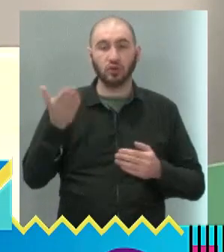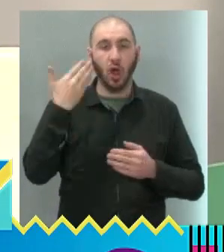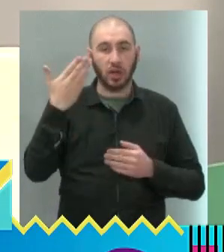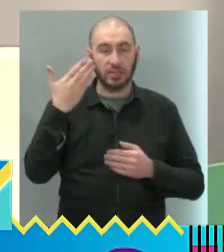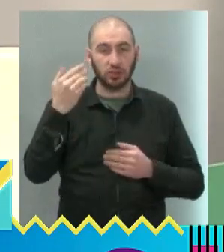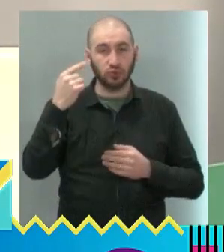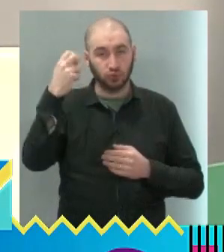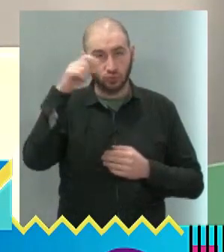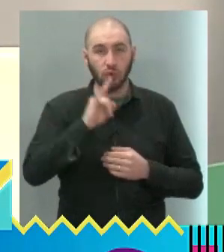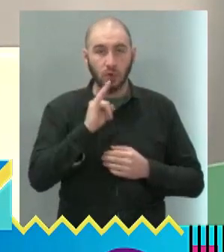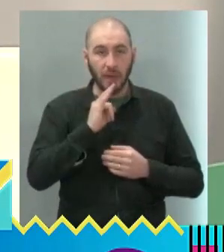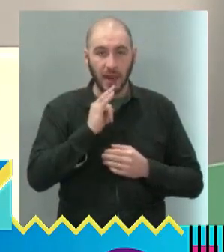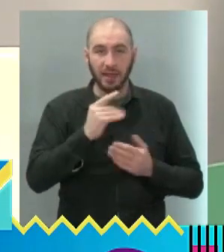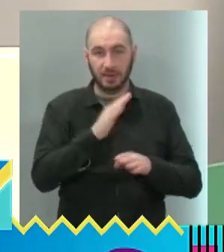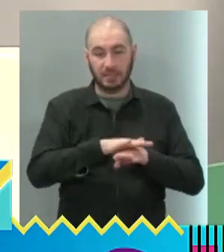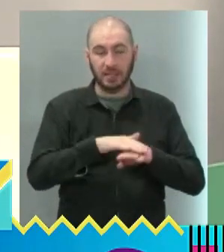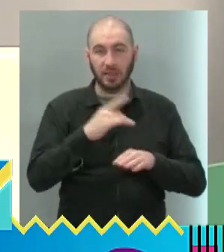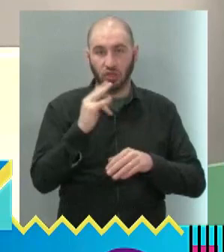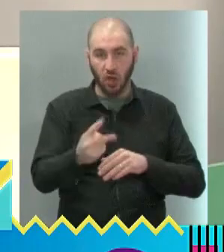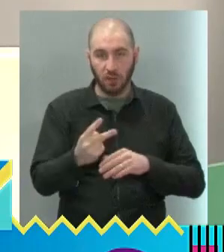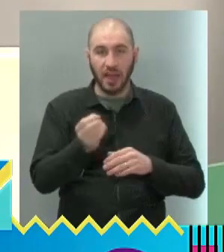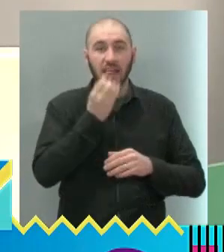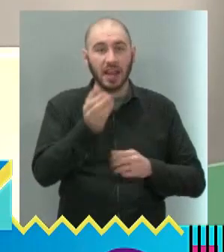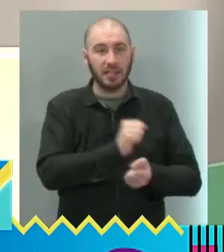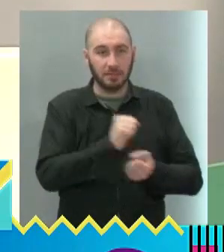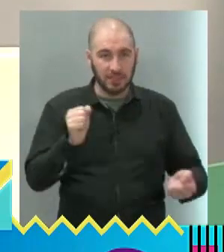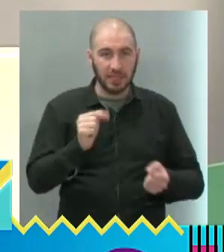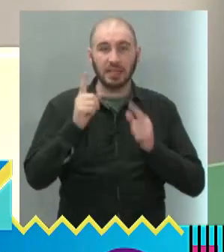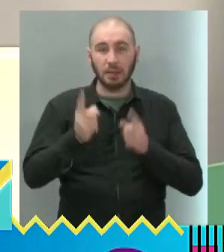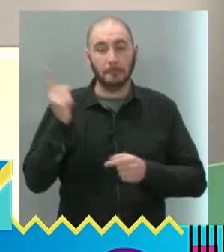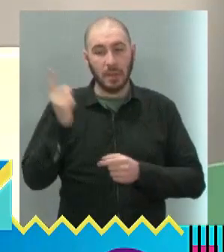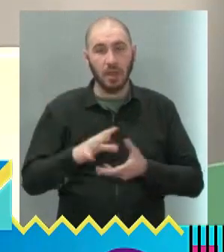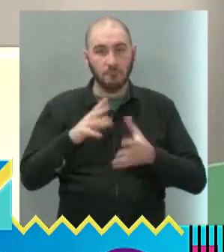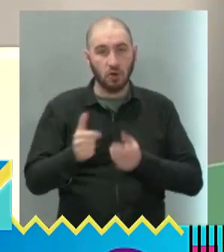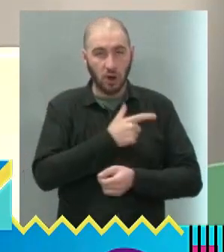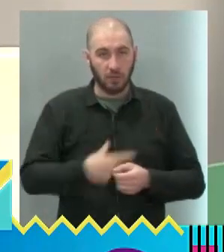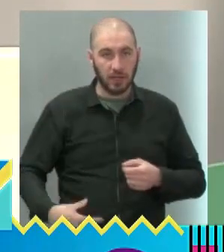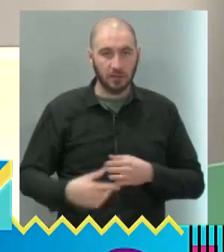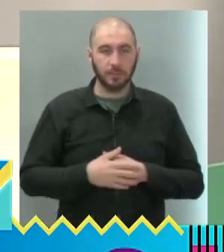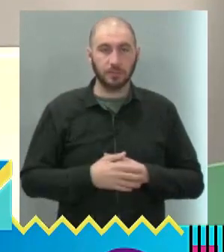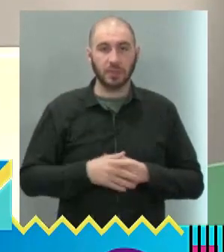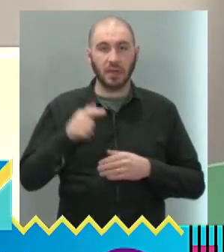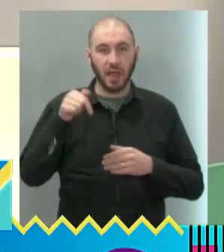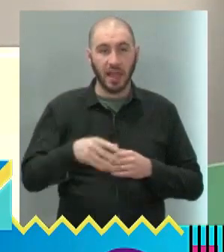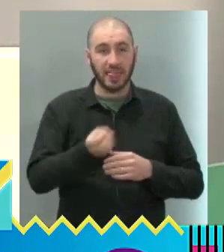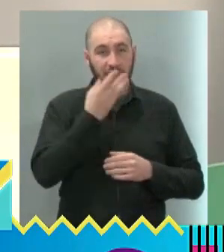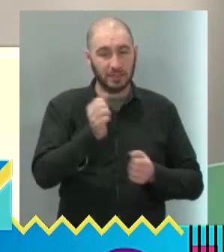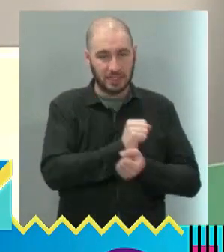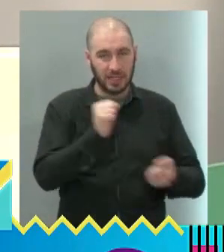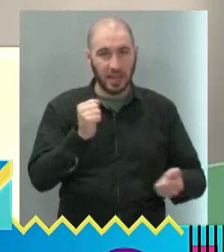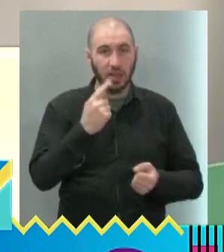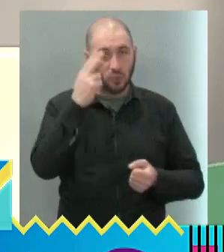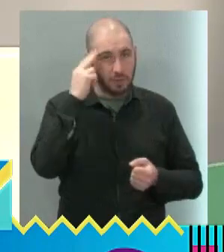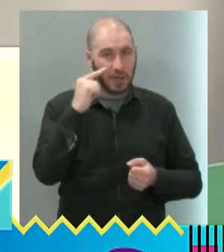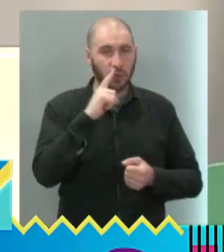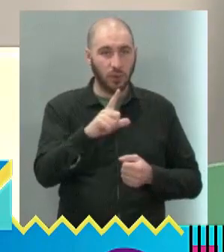de Tucumán, que tenía por doble función declarar la independencia y establecer una forma de gobierno, recién declaramos la independencia el